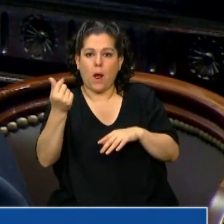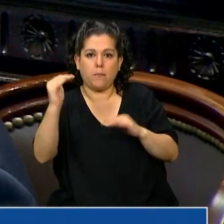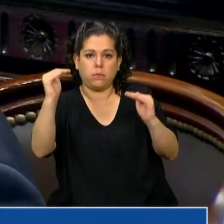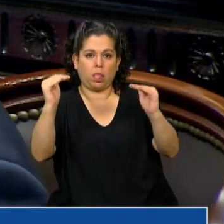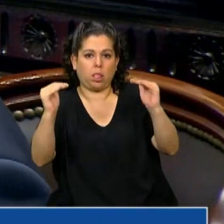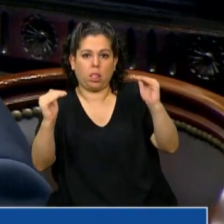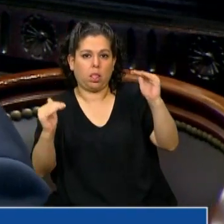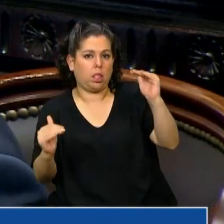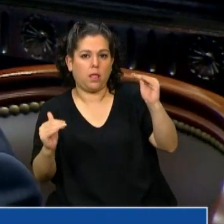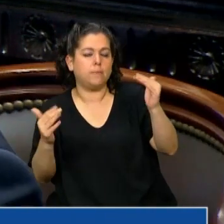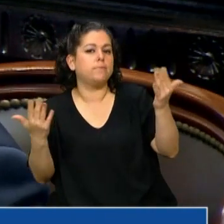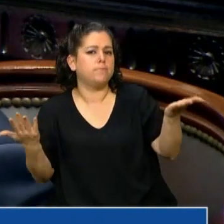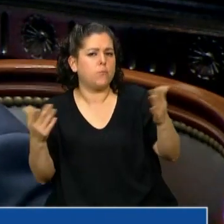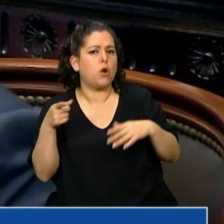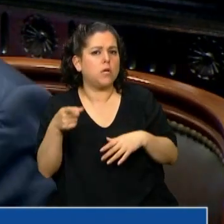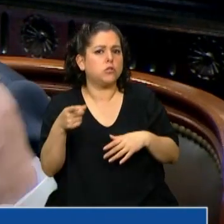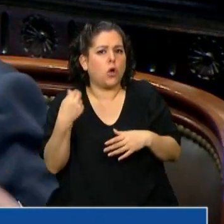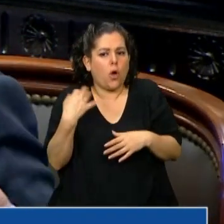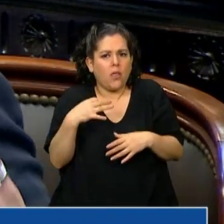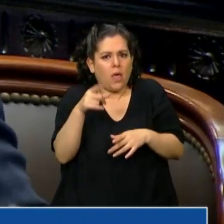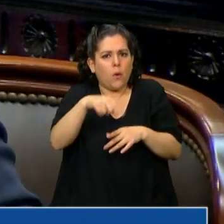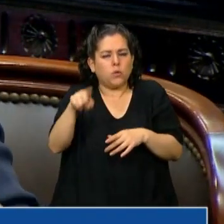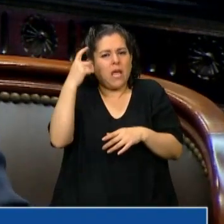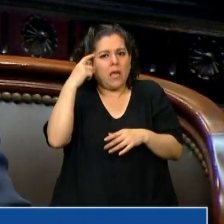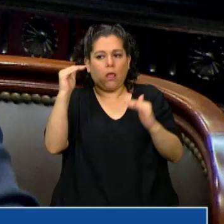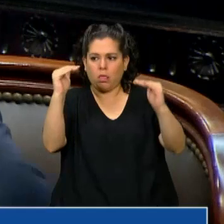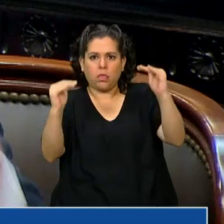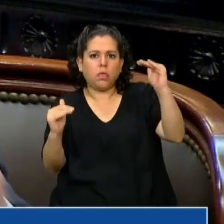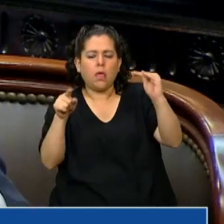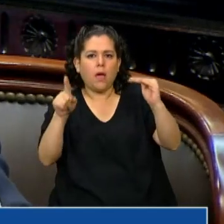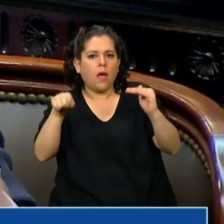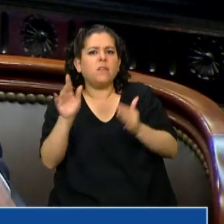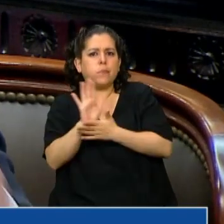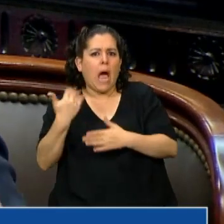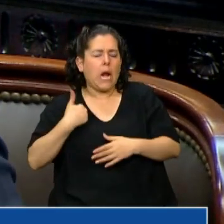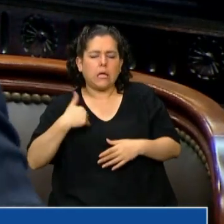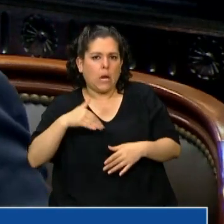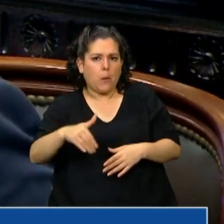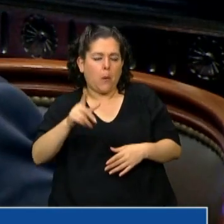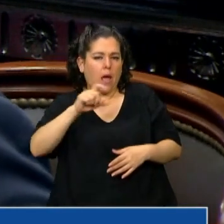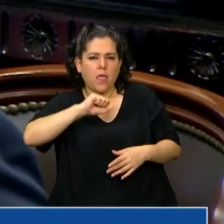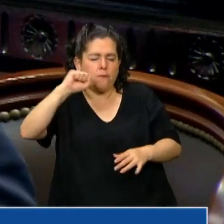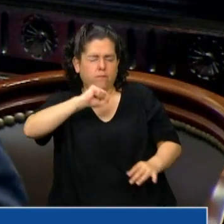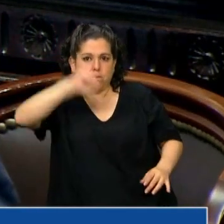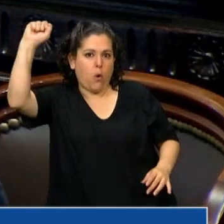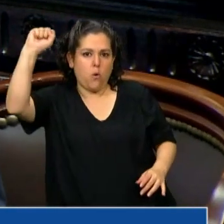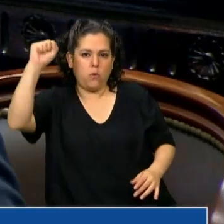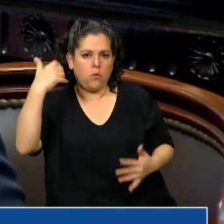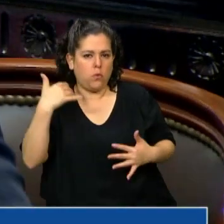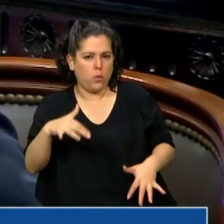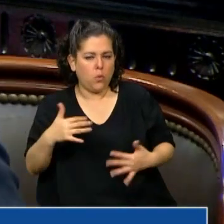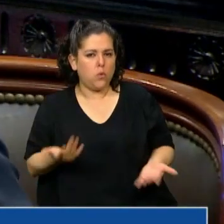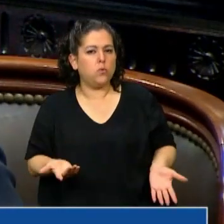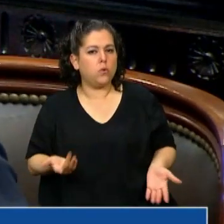un índice para celebrar, tómelo como un índice de que la Argentina se está yendo a una hiperinflación. Está